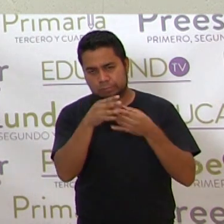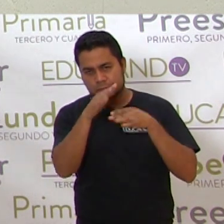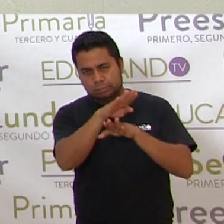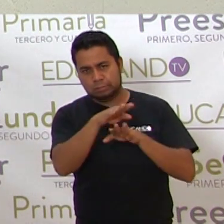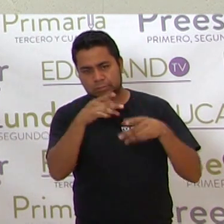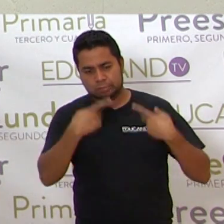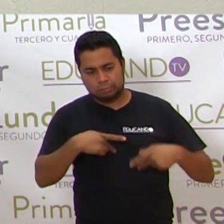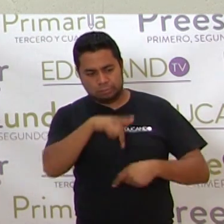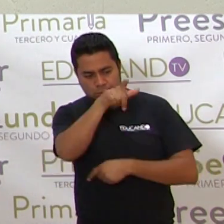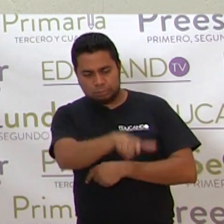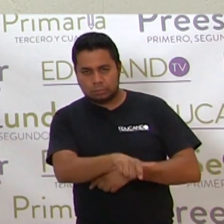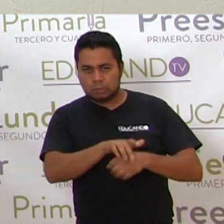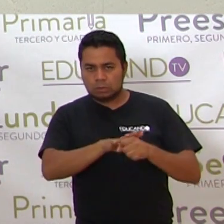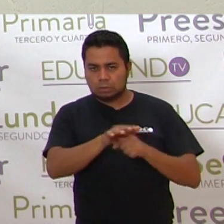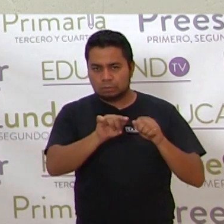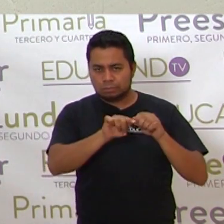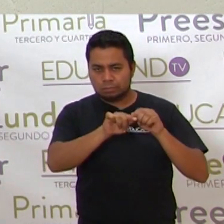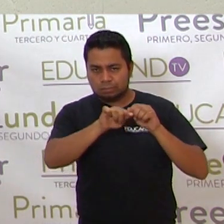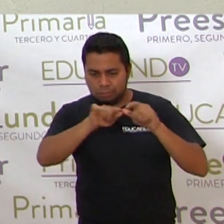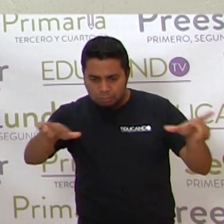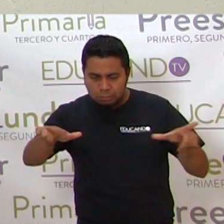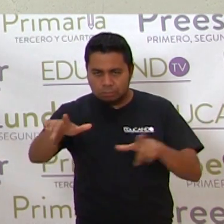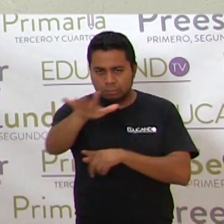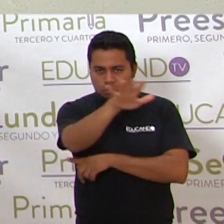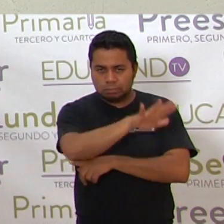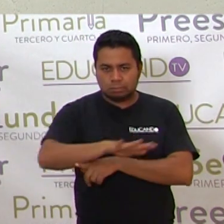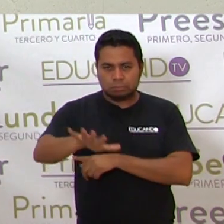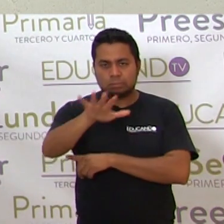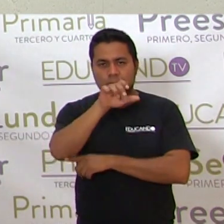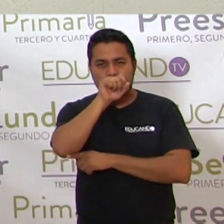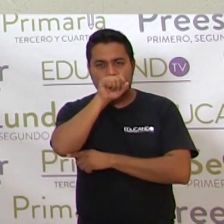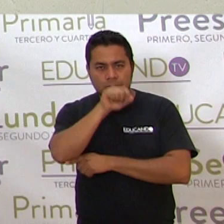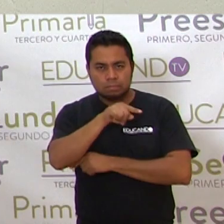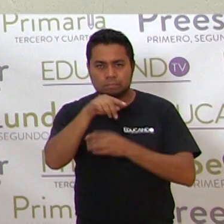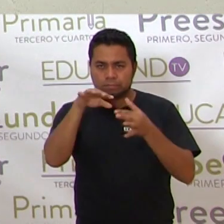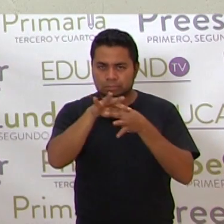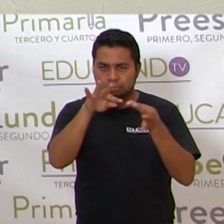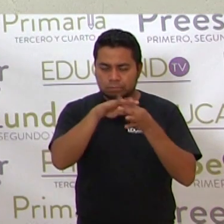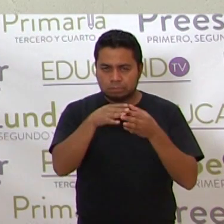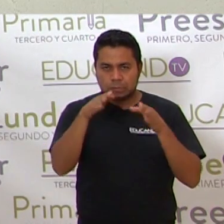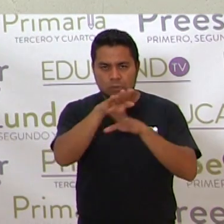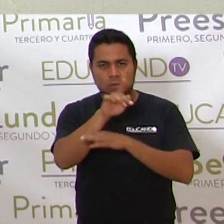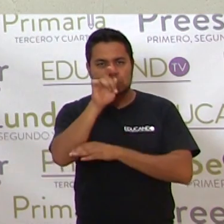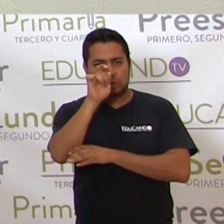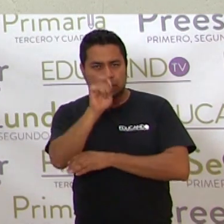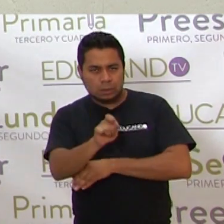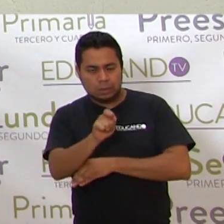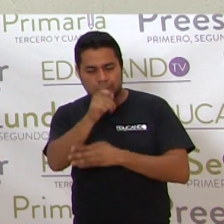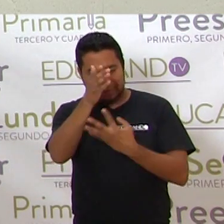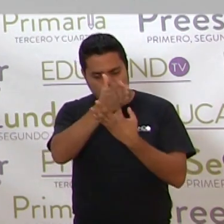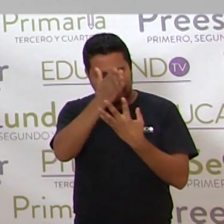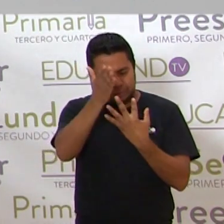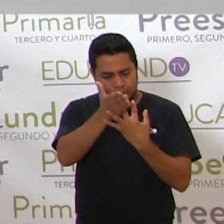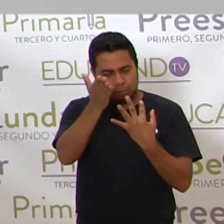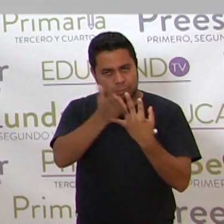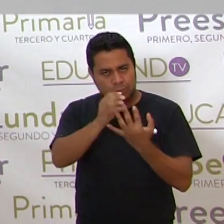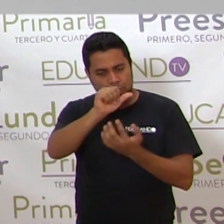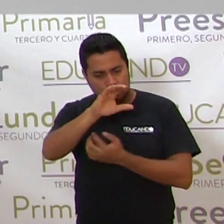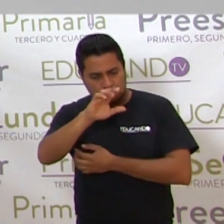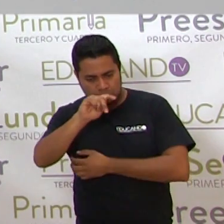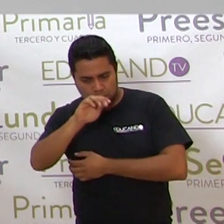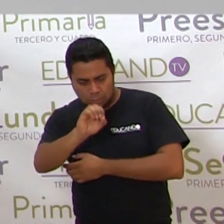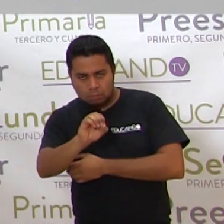de lo que es la escenografía y también hablamos de lo que son los actos. La estructura de todo guión de